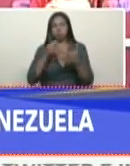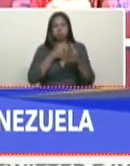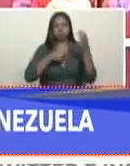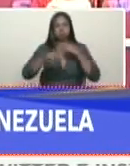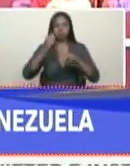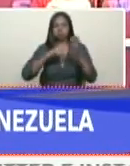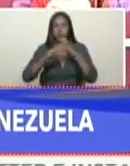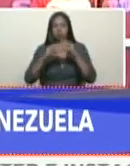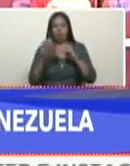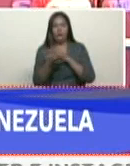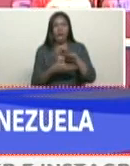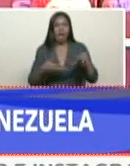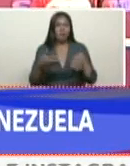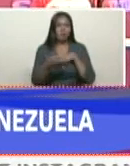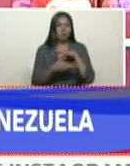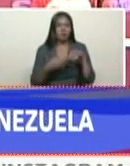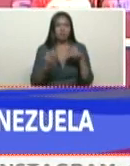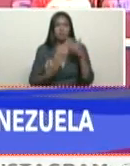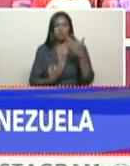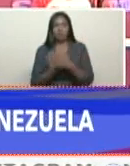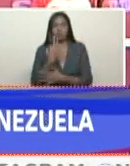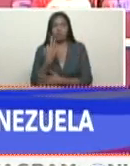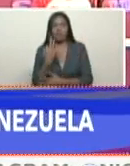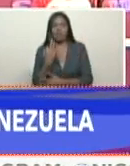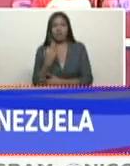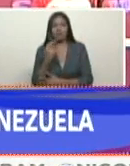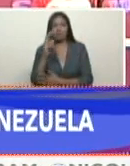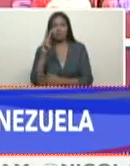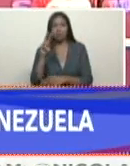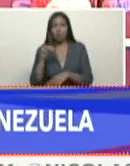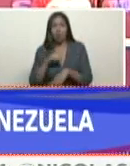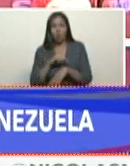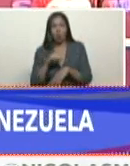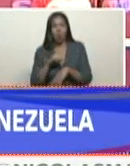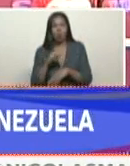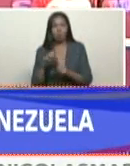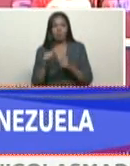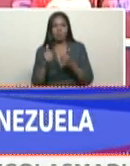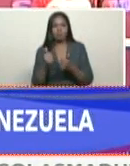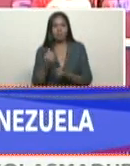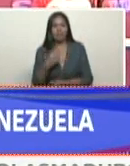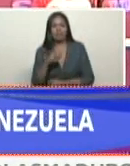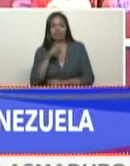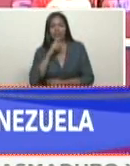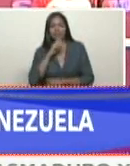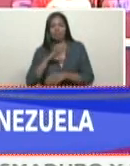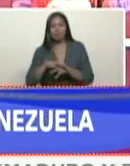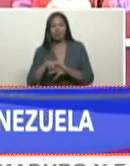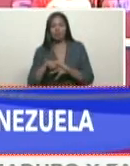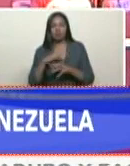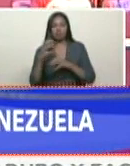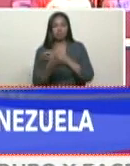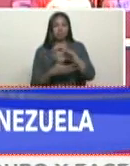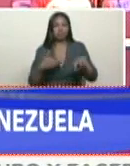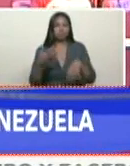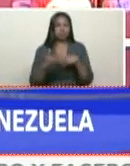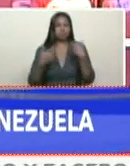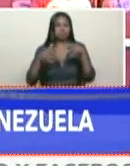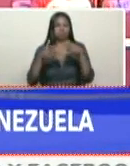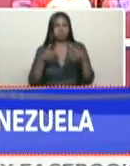Para poder hacer el acto de fundación tardamos 2 horas, 3 horas para empezar, porque la guarimba afectaba a la